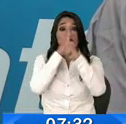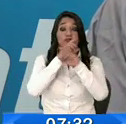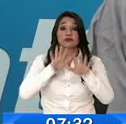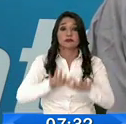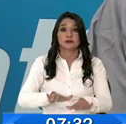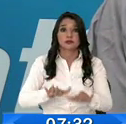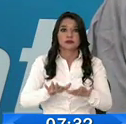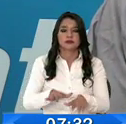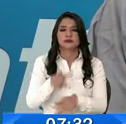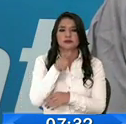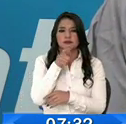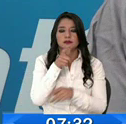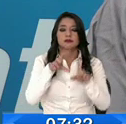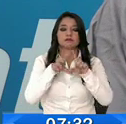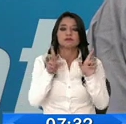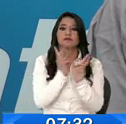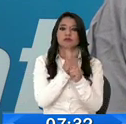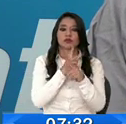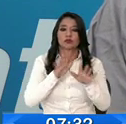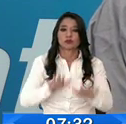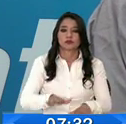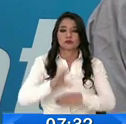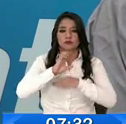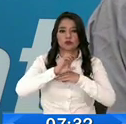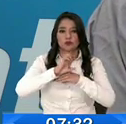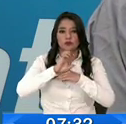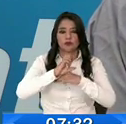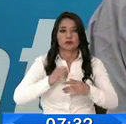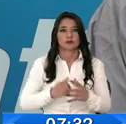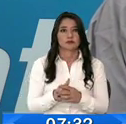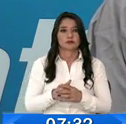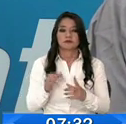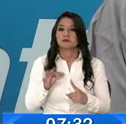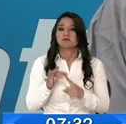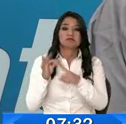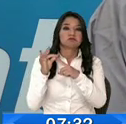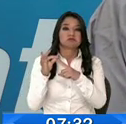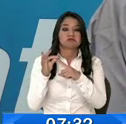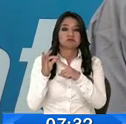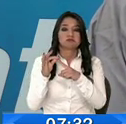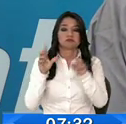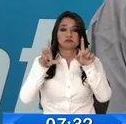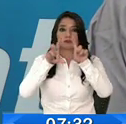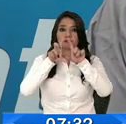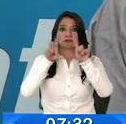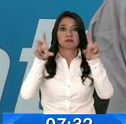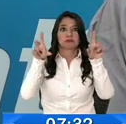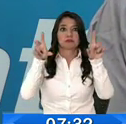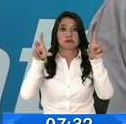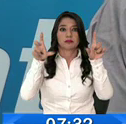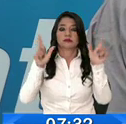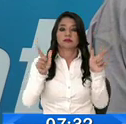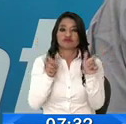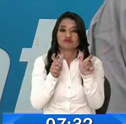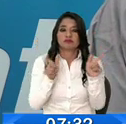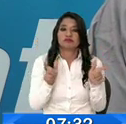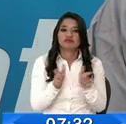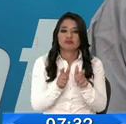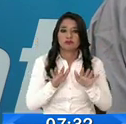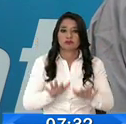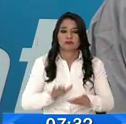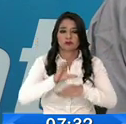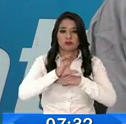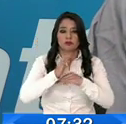el sector productivo ecuatoriano de manera especial en la empresa pequeña y mediana